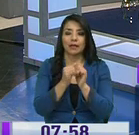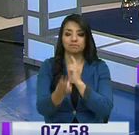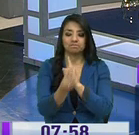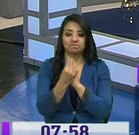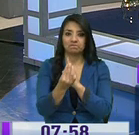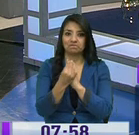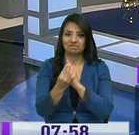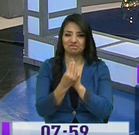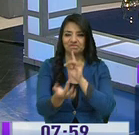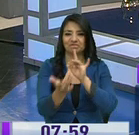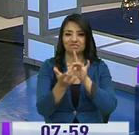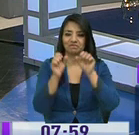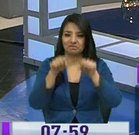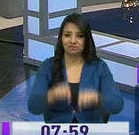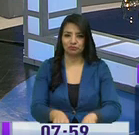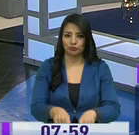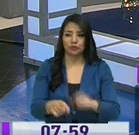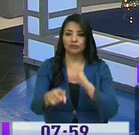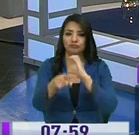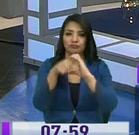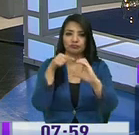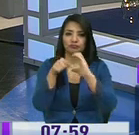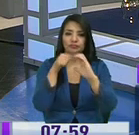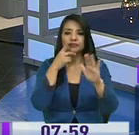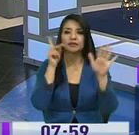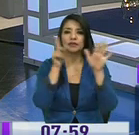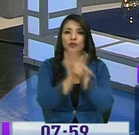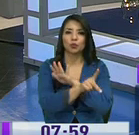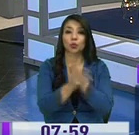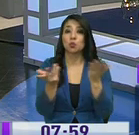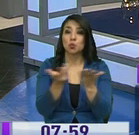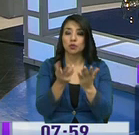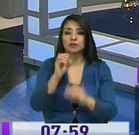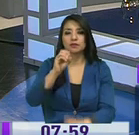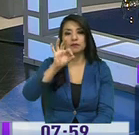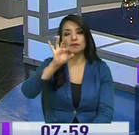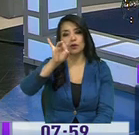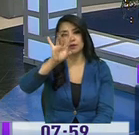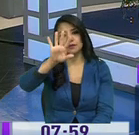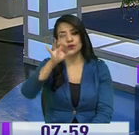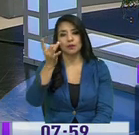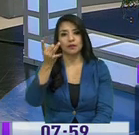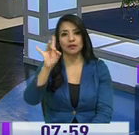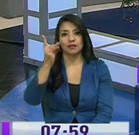usted se comunique con nosotros y nos envíe sus denuncias a través de